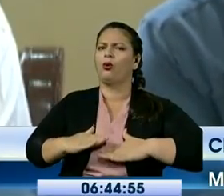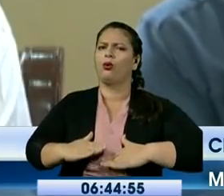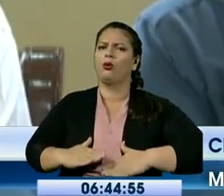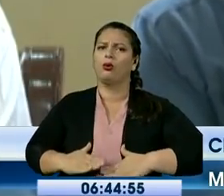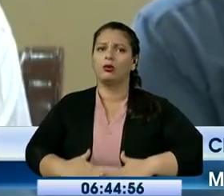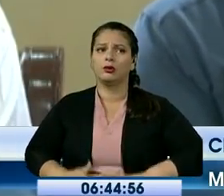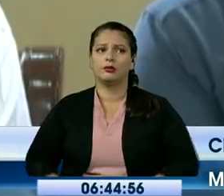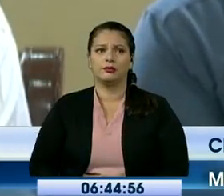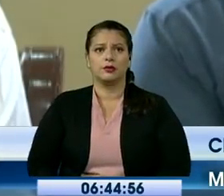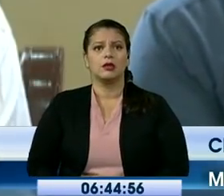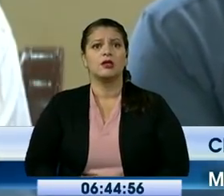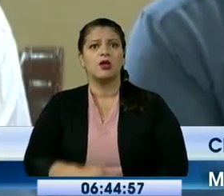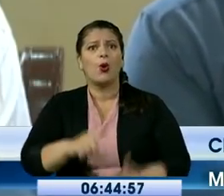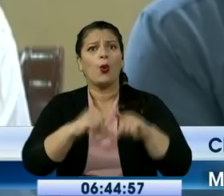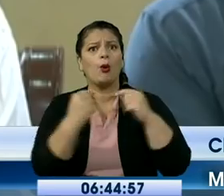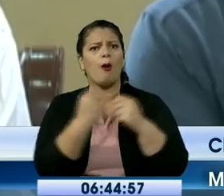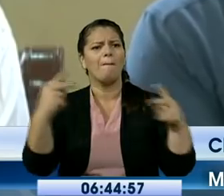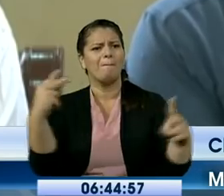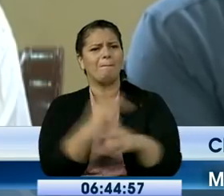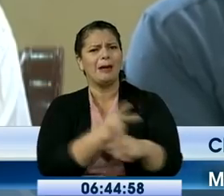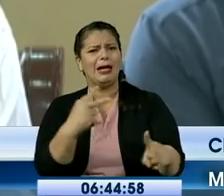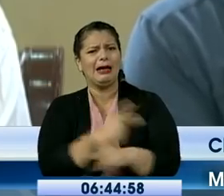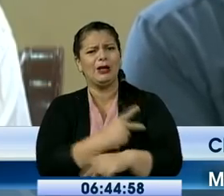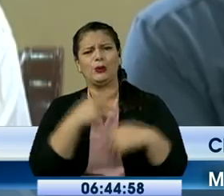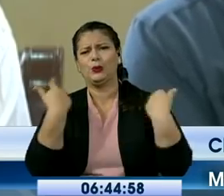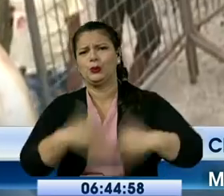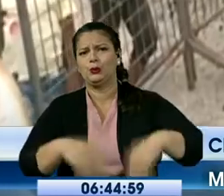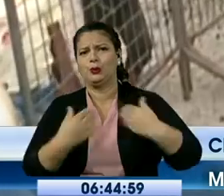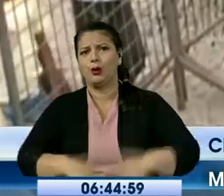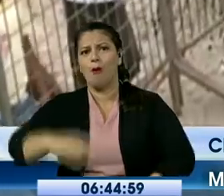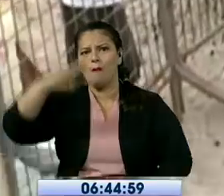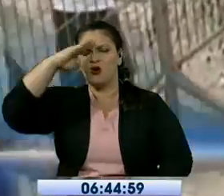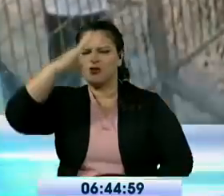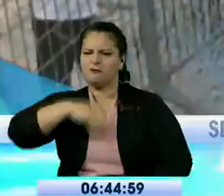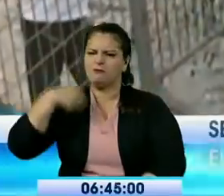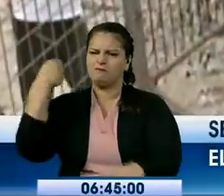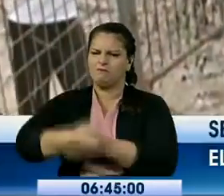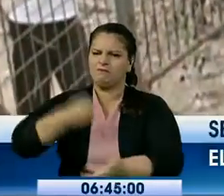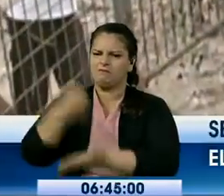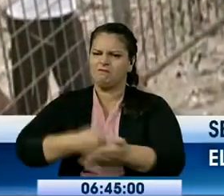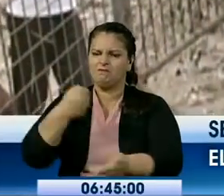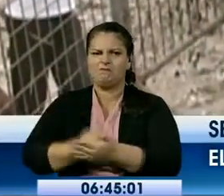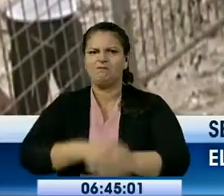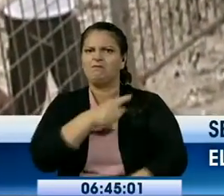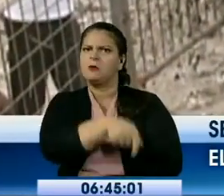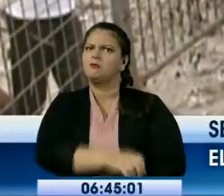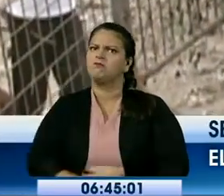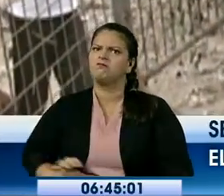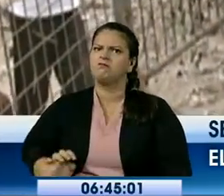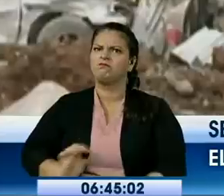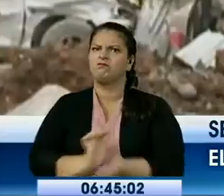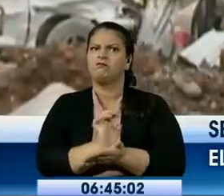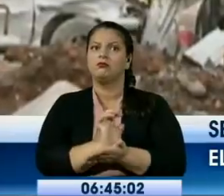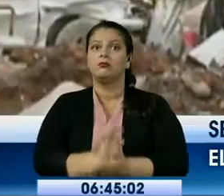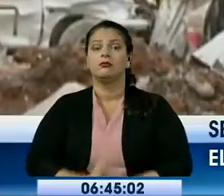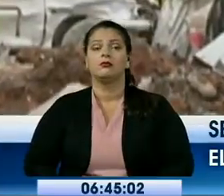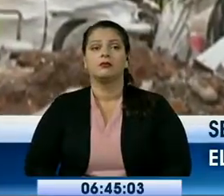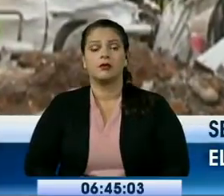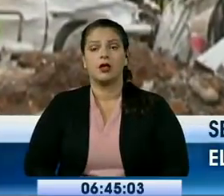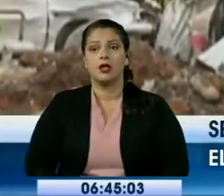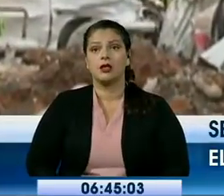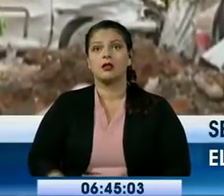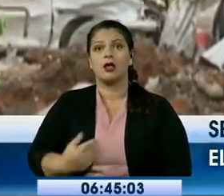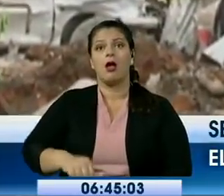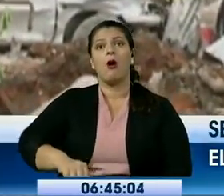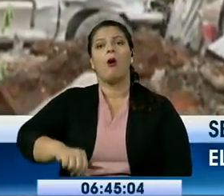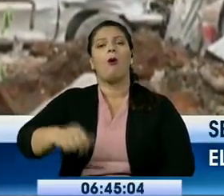al crimen organizado, principalmente vinculado al narcotráfico. Incluso las coordinaciones serán a nivel internacional. Expertos en explosivos de Colombia